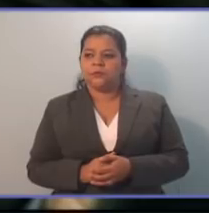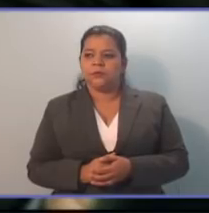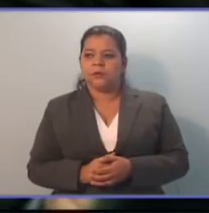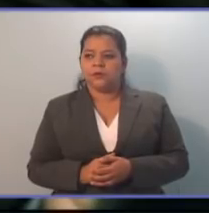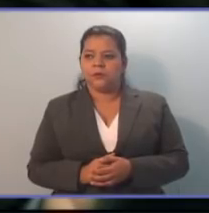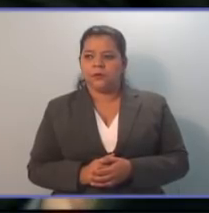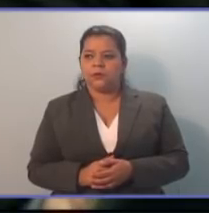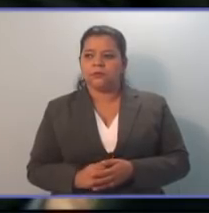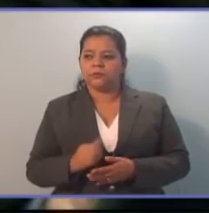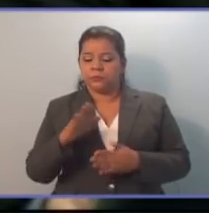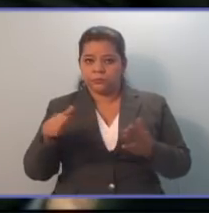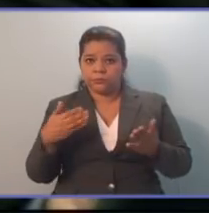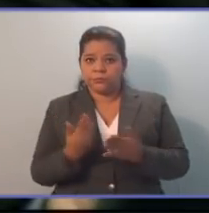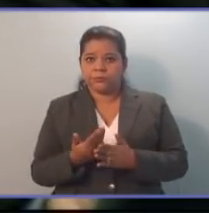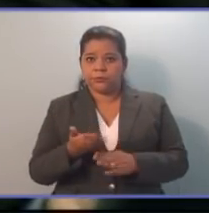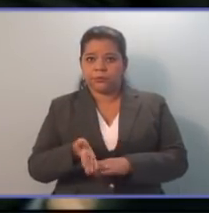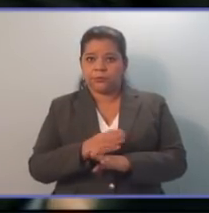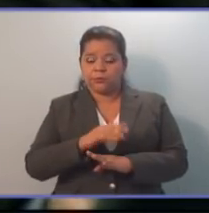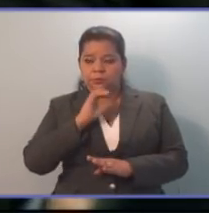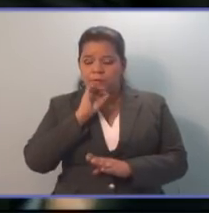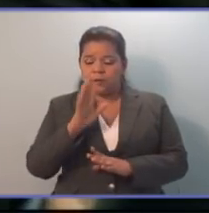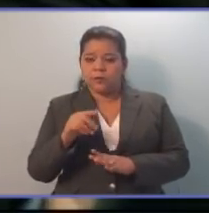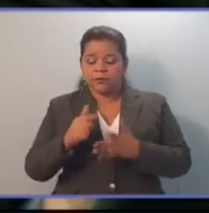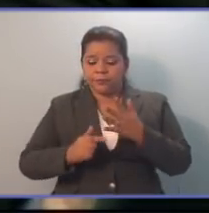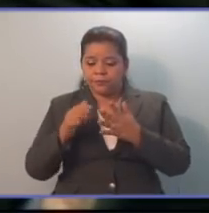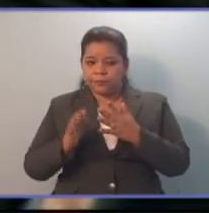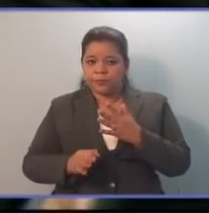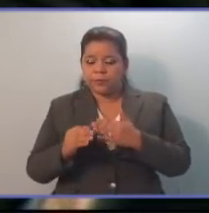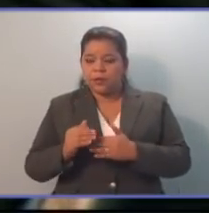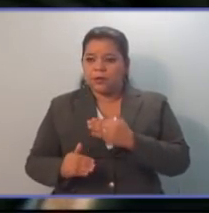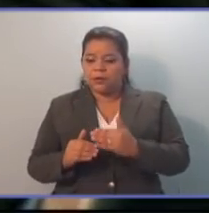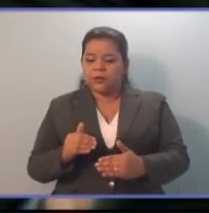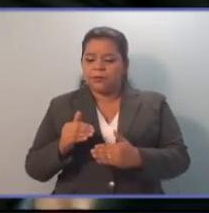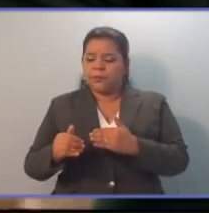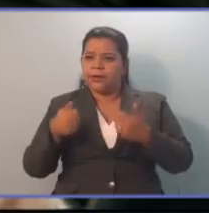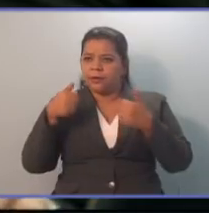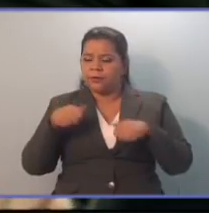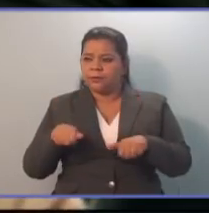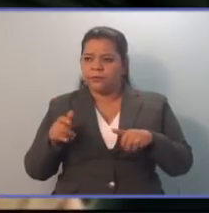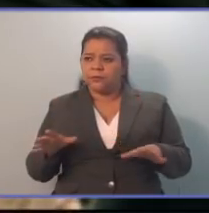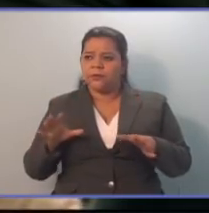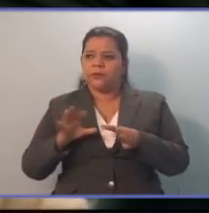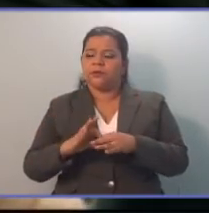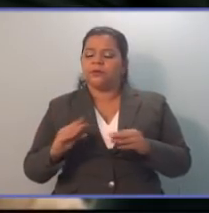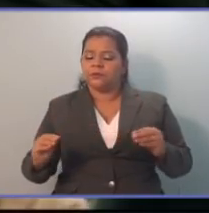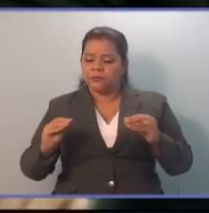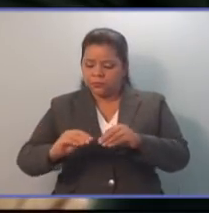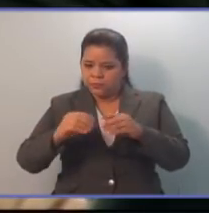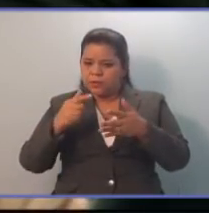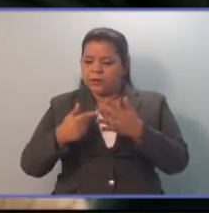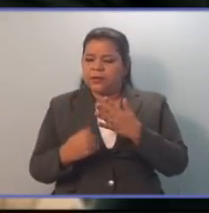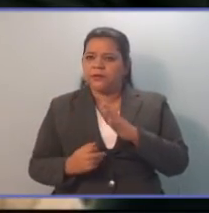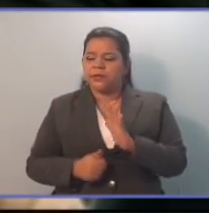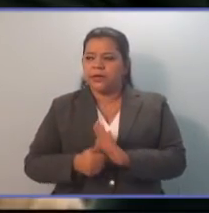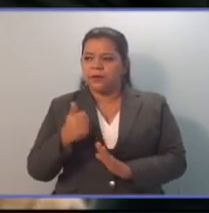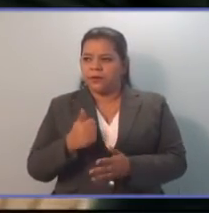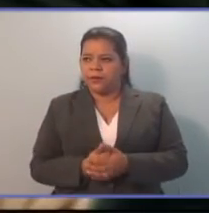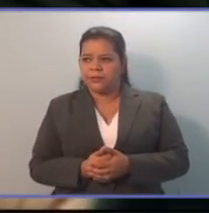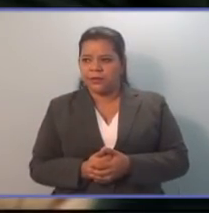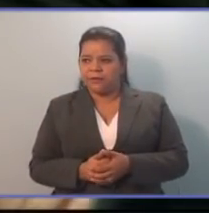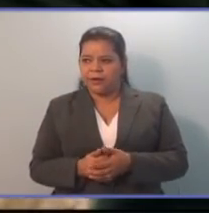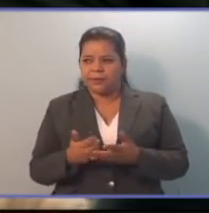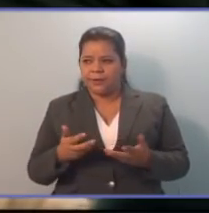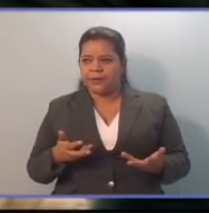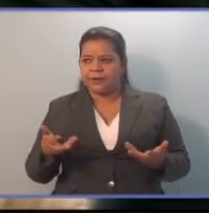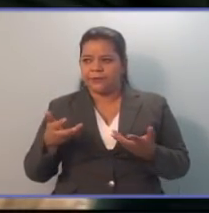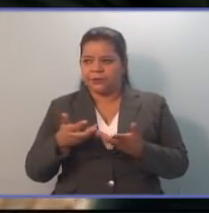Con respecto a la ley de procedimientos constitucionales, ¿cree usted que es